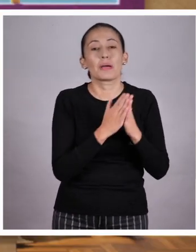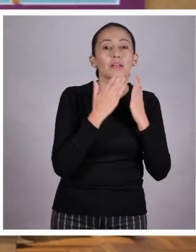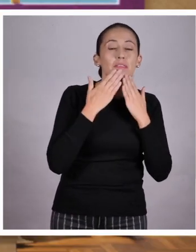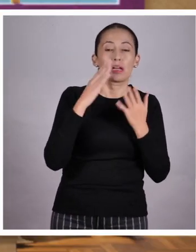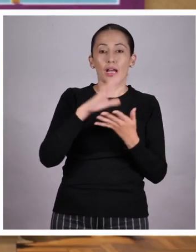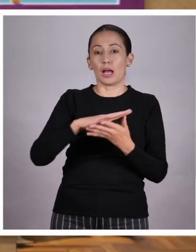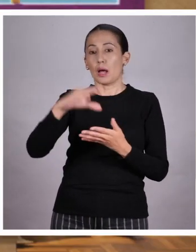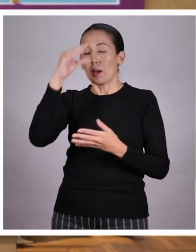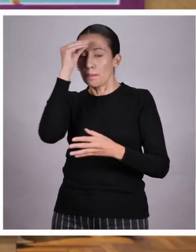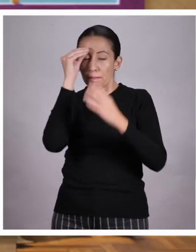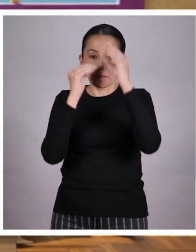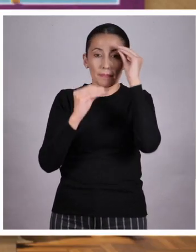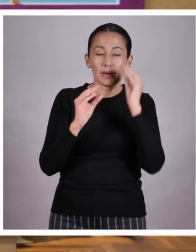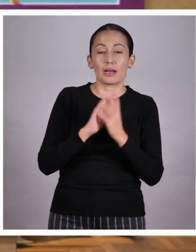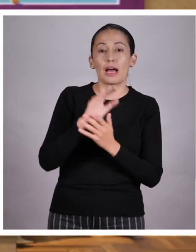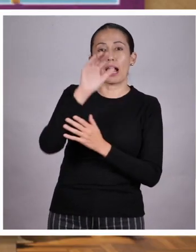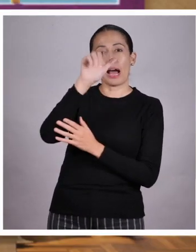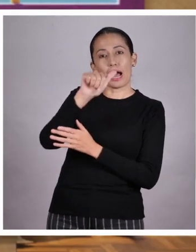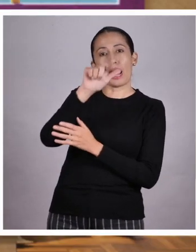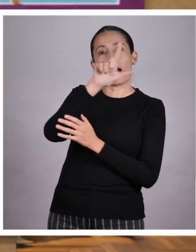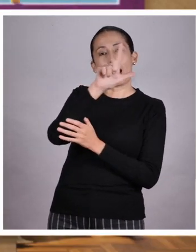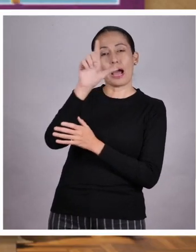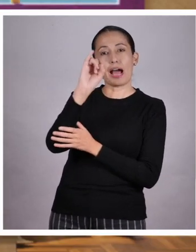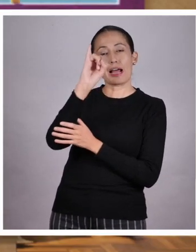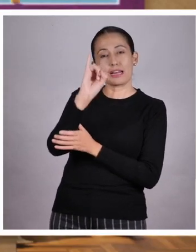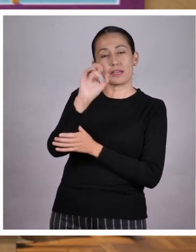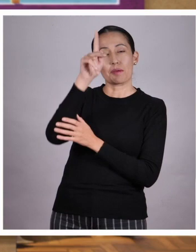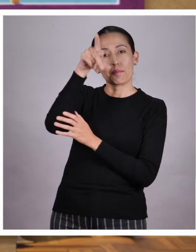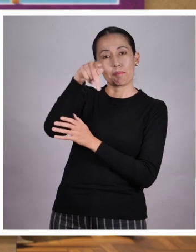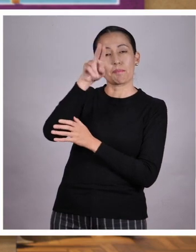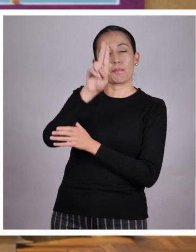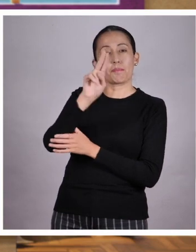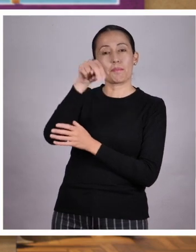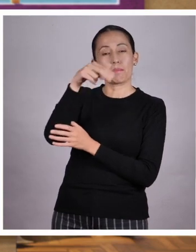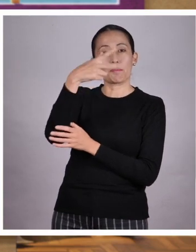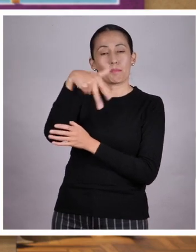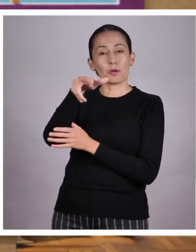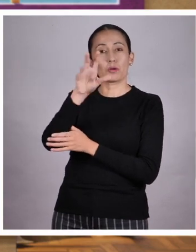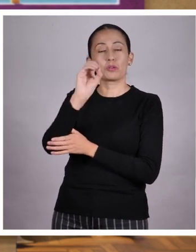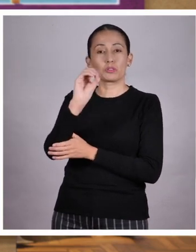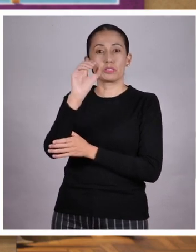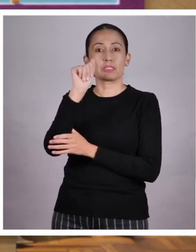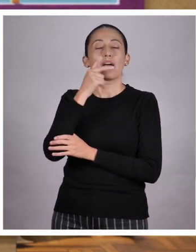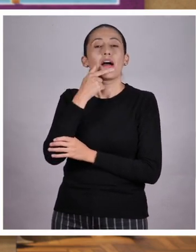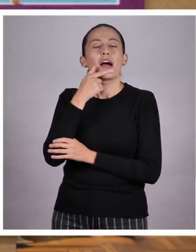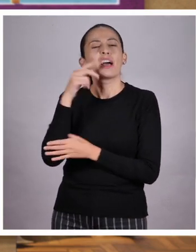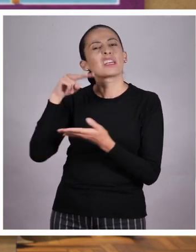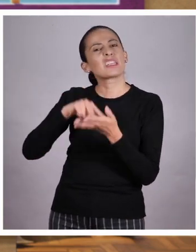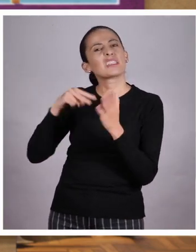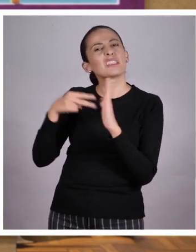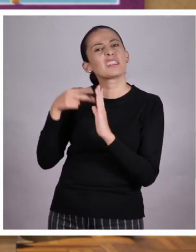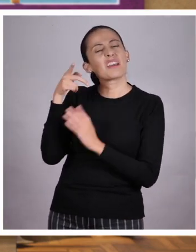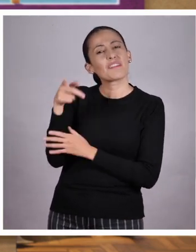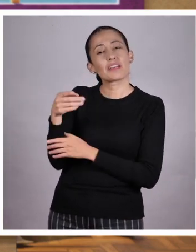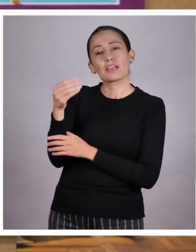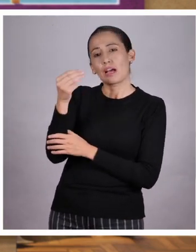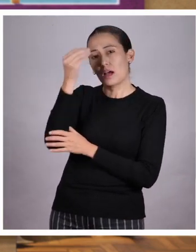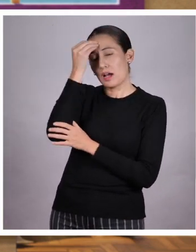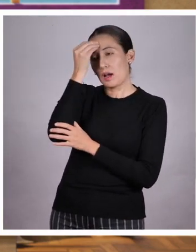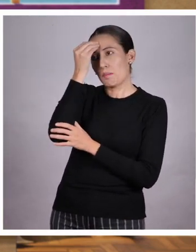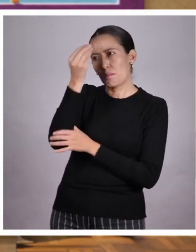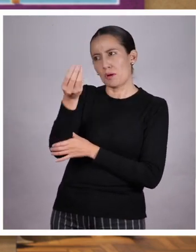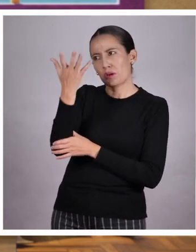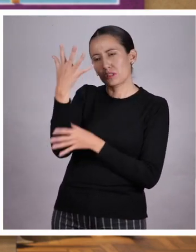Dice así. Alipunya, mikunata munani. ¿Y qué quiere decir, tío? Buenos días, quiero comer.